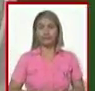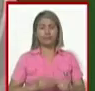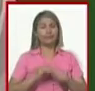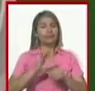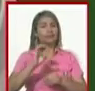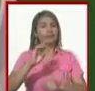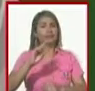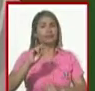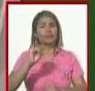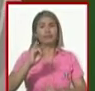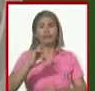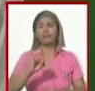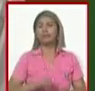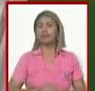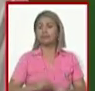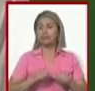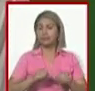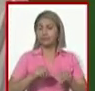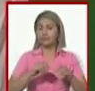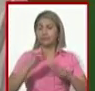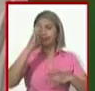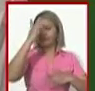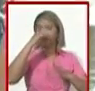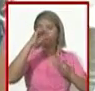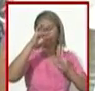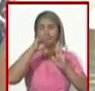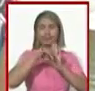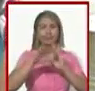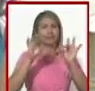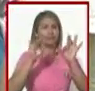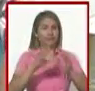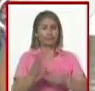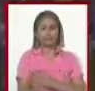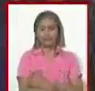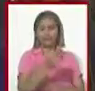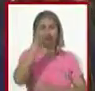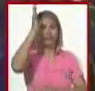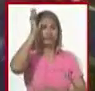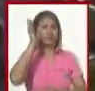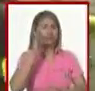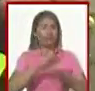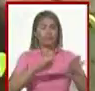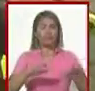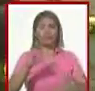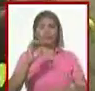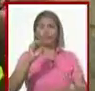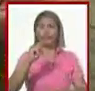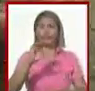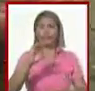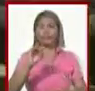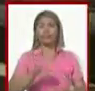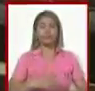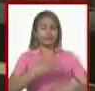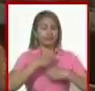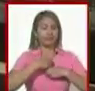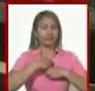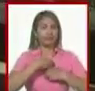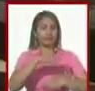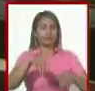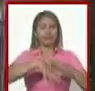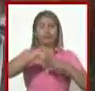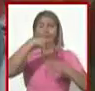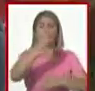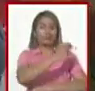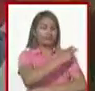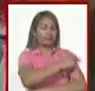crónicas, enfermedades consuntivas, enfermedades graves. En horas de la mañana, madres y padres de niños del oncológico realizaron una protesta a las afueras